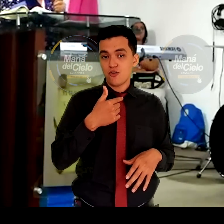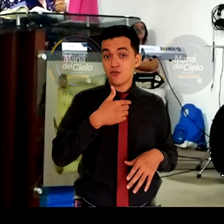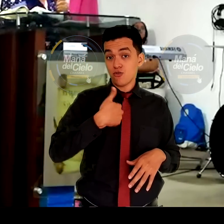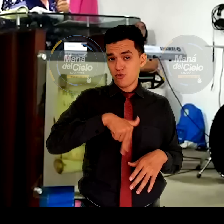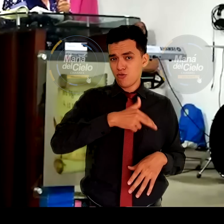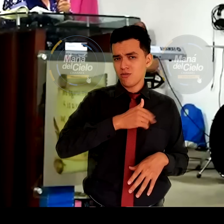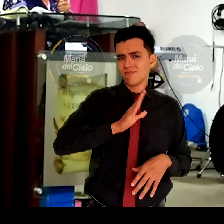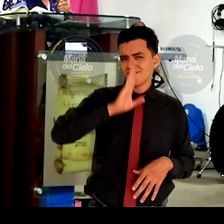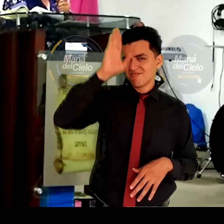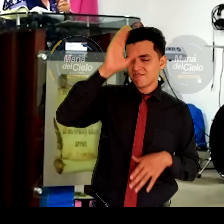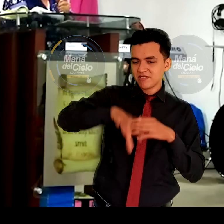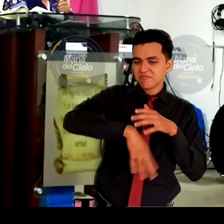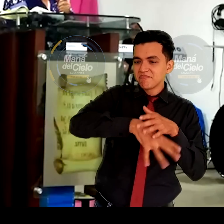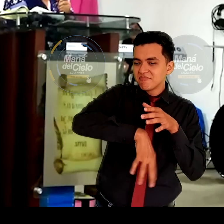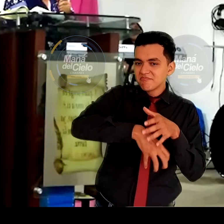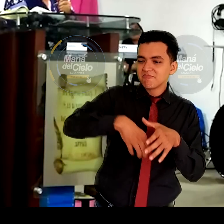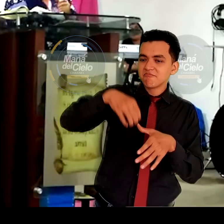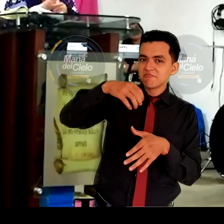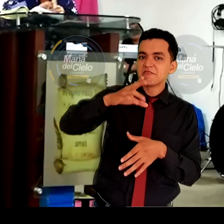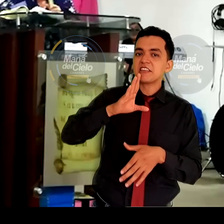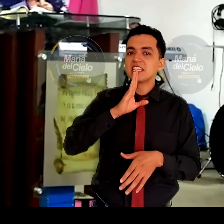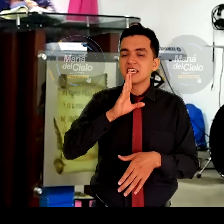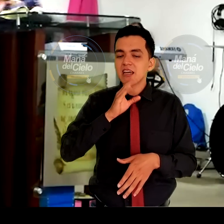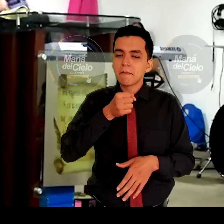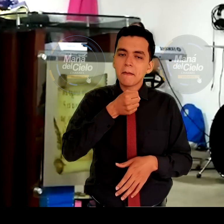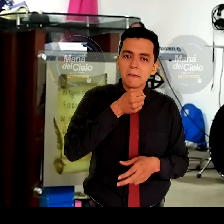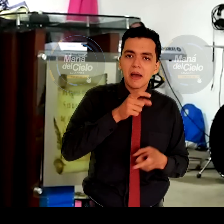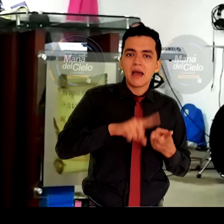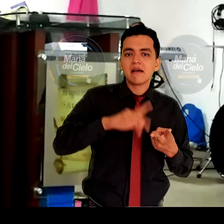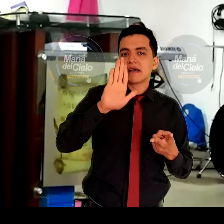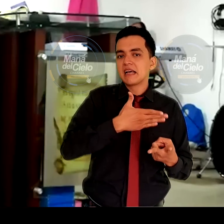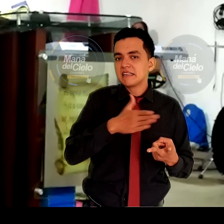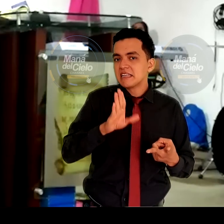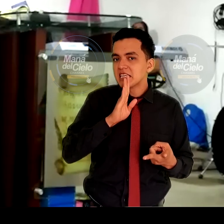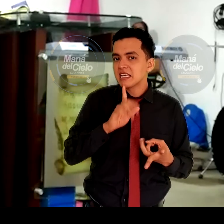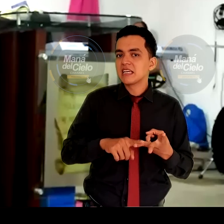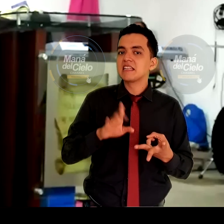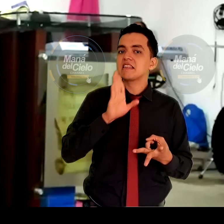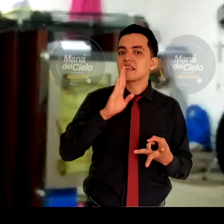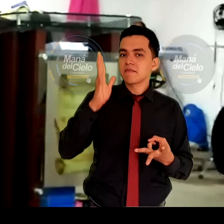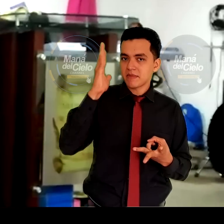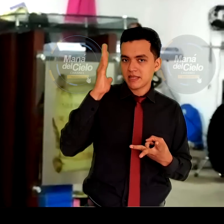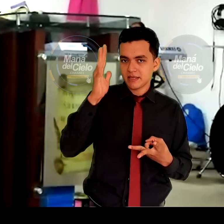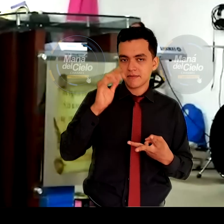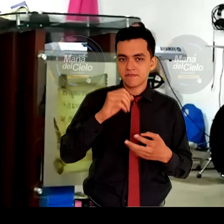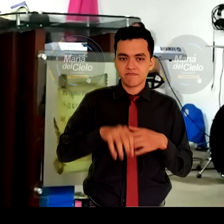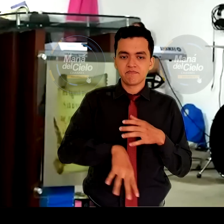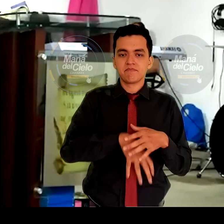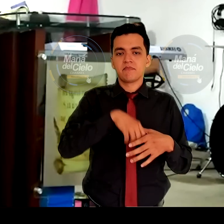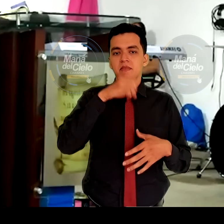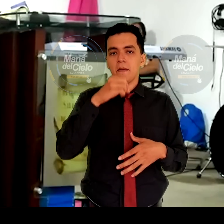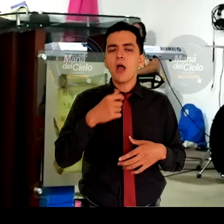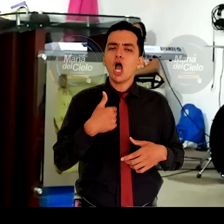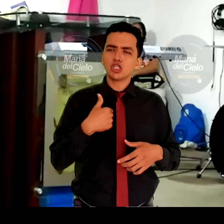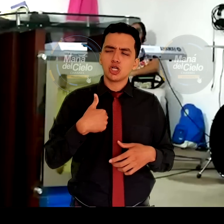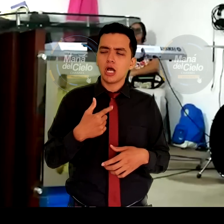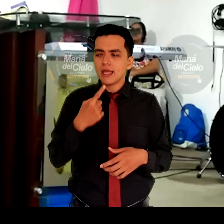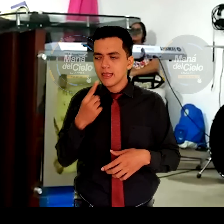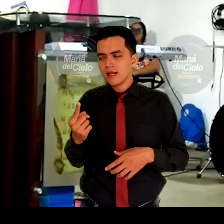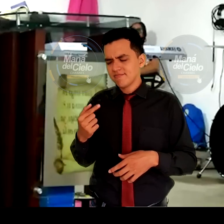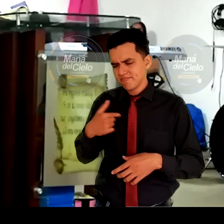dije: yo quiero dirigir. Leí la palabra. Te dije: tú cantas unas alabanzas. Antes de la predicación dije: